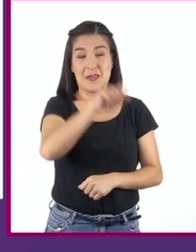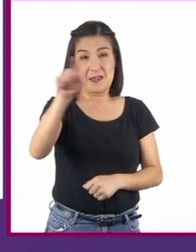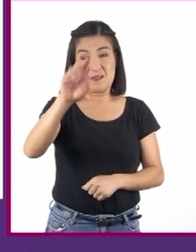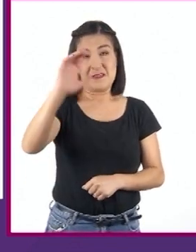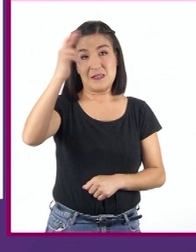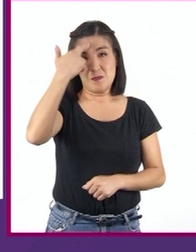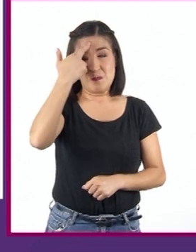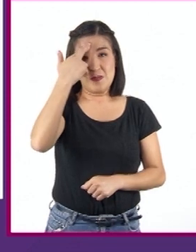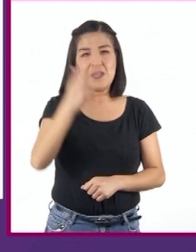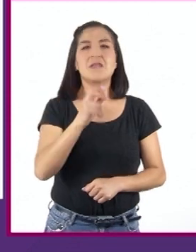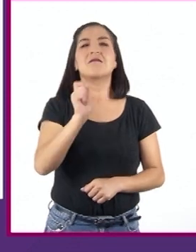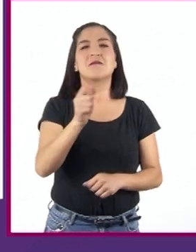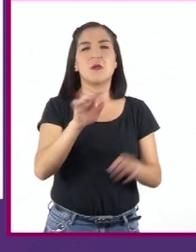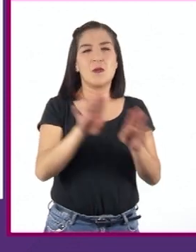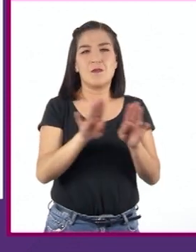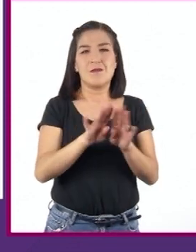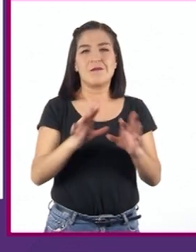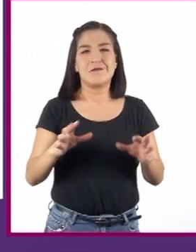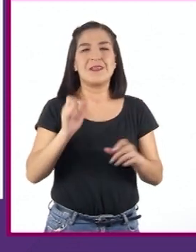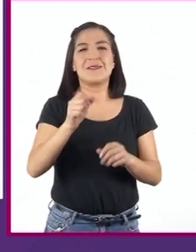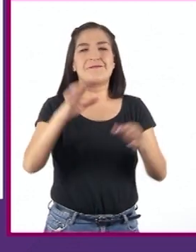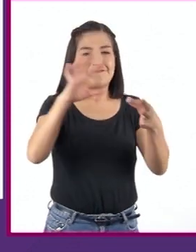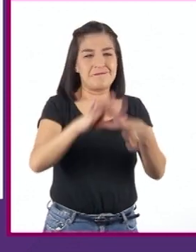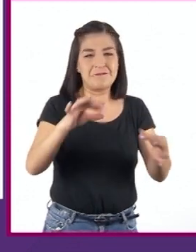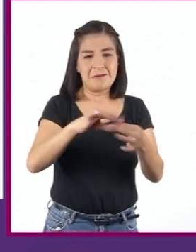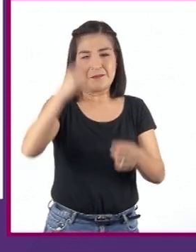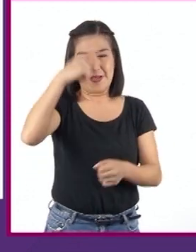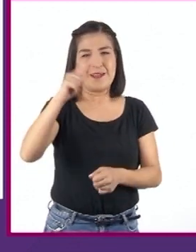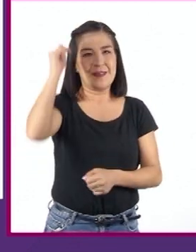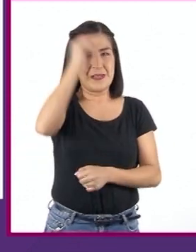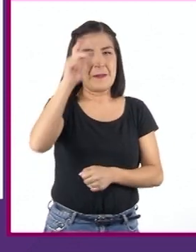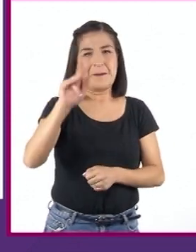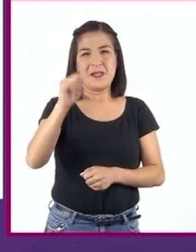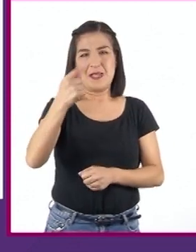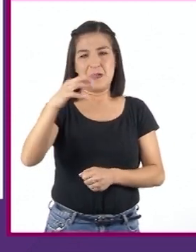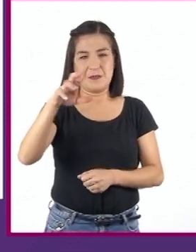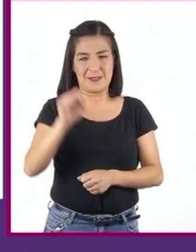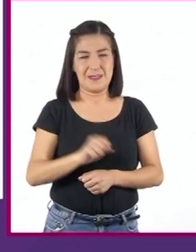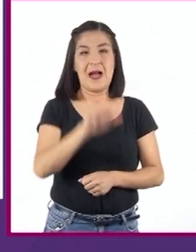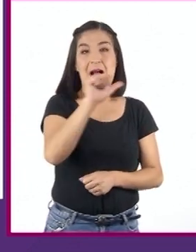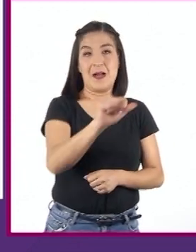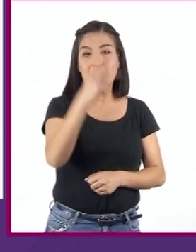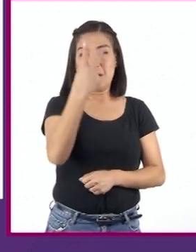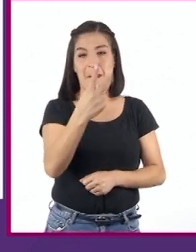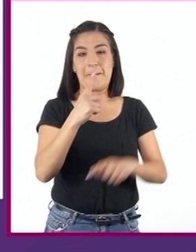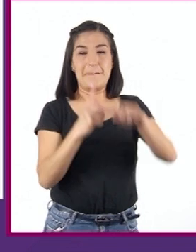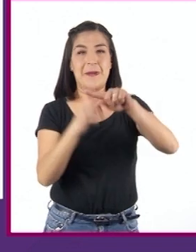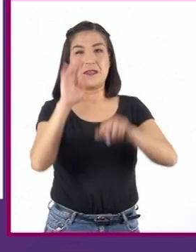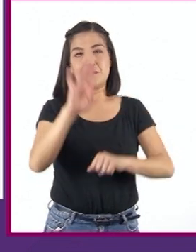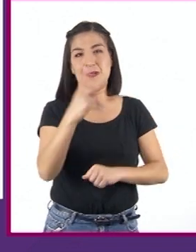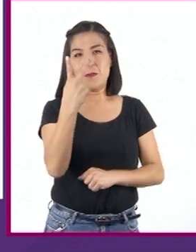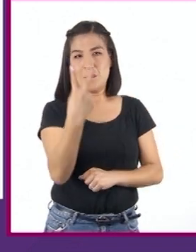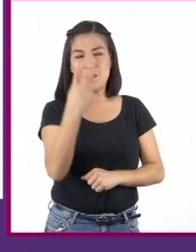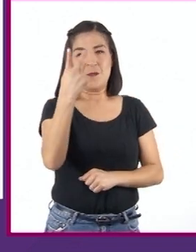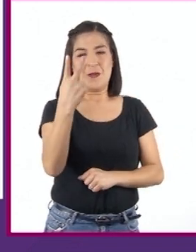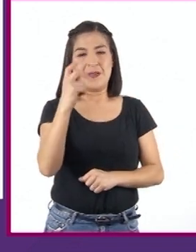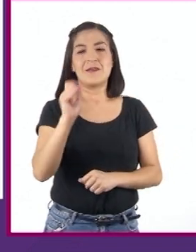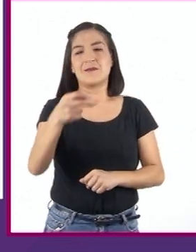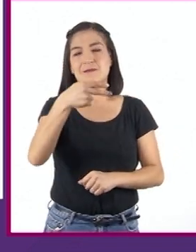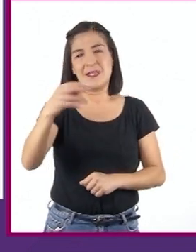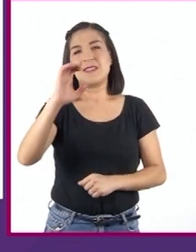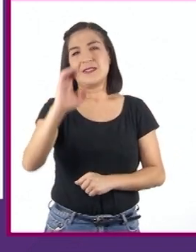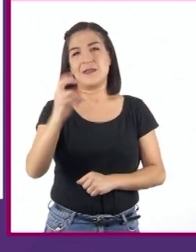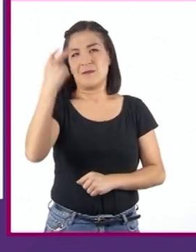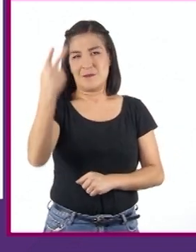Recordemos la expresión algebraica del teorema de Pitágoras. A cuadrada más b cuadrada es igual con c